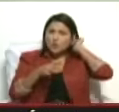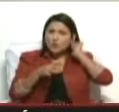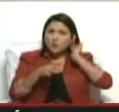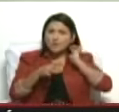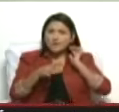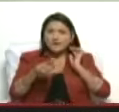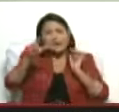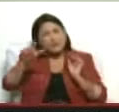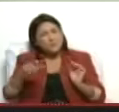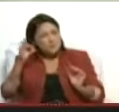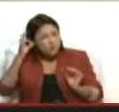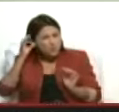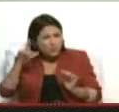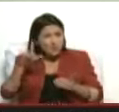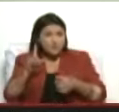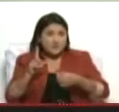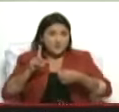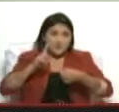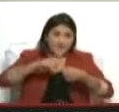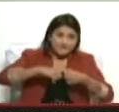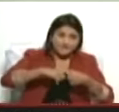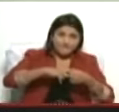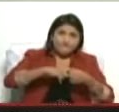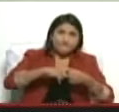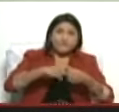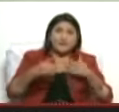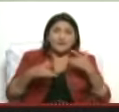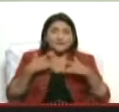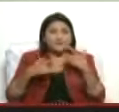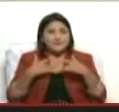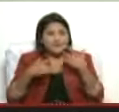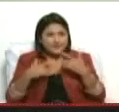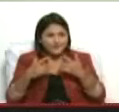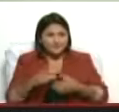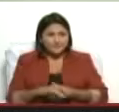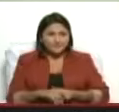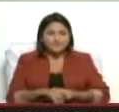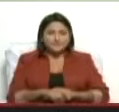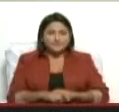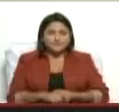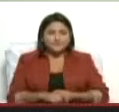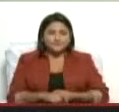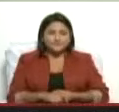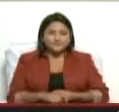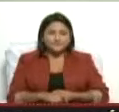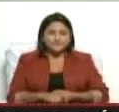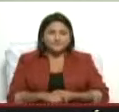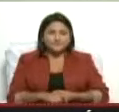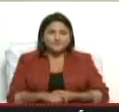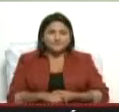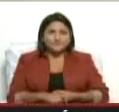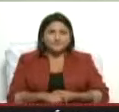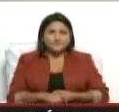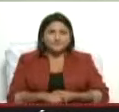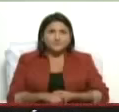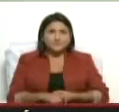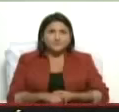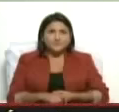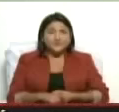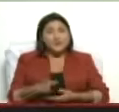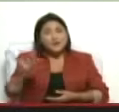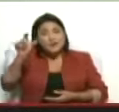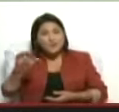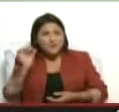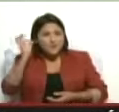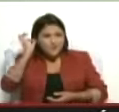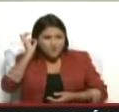Miguel con esa serie de de eventos que usted acaba de mencionar Por cierto no sé si está vinculado solamente abrazar este blanco o tiene